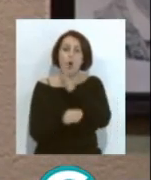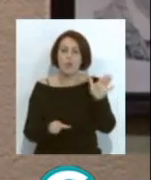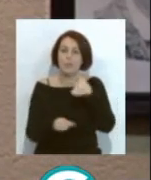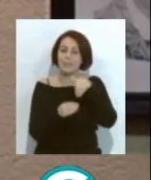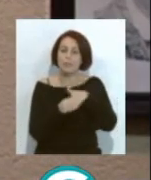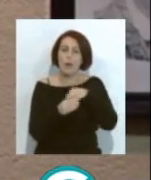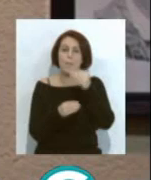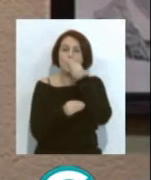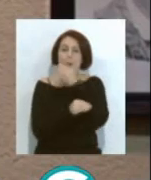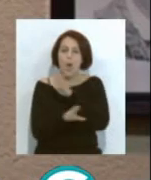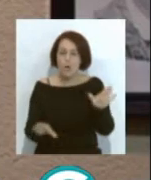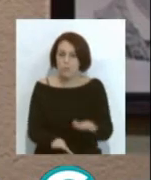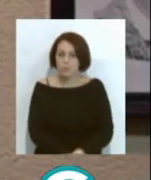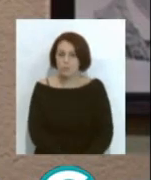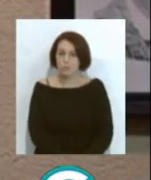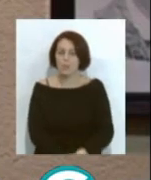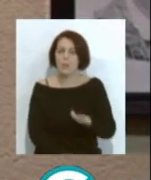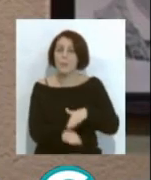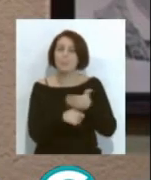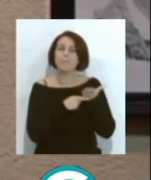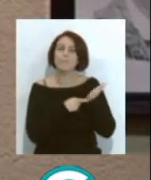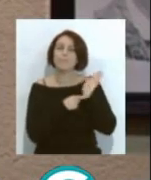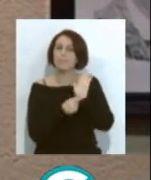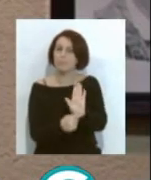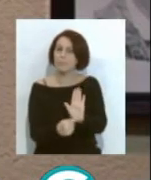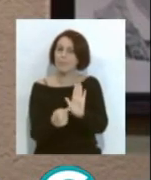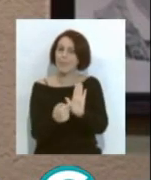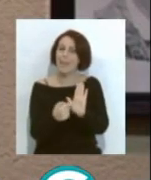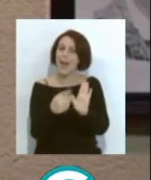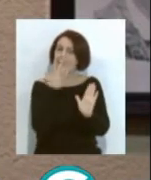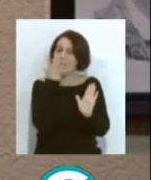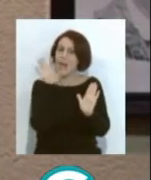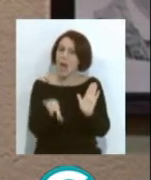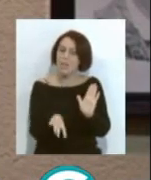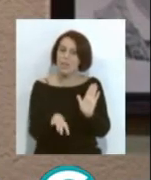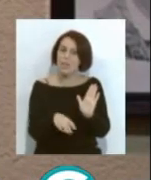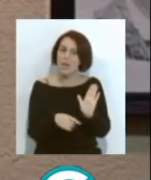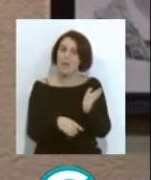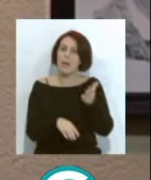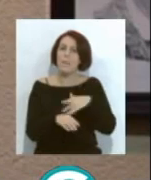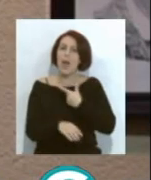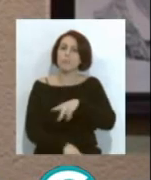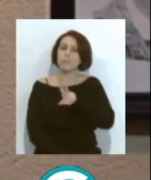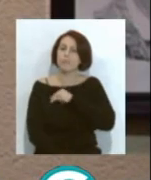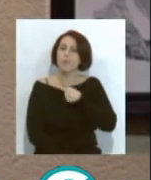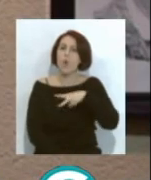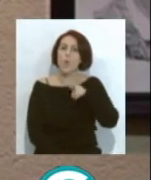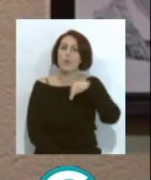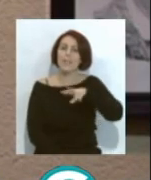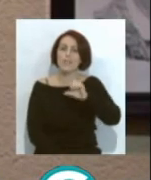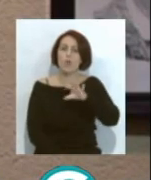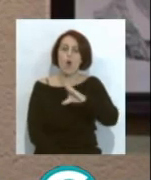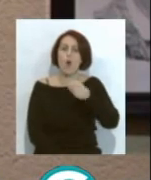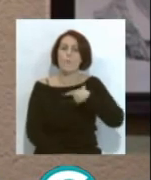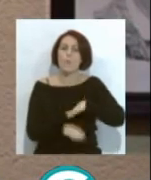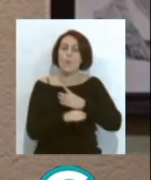la mejor candidatura para presentar el Carnaval de Cádiz a los galardones de la UNESCO como